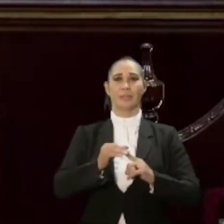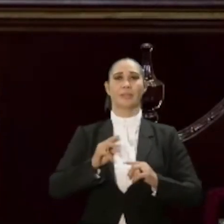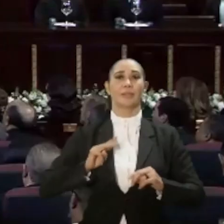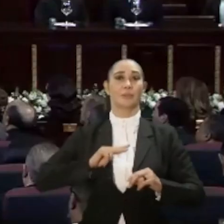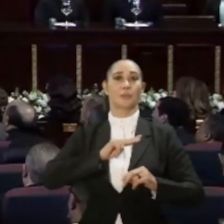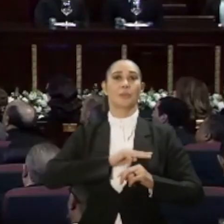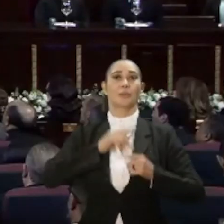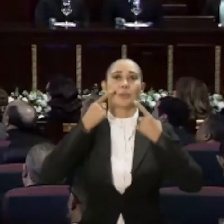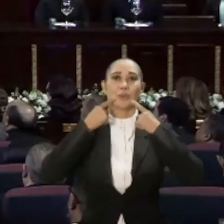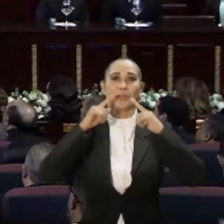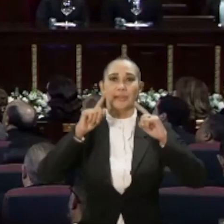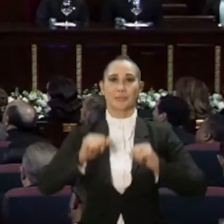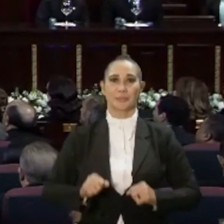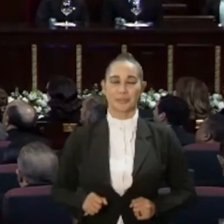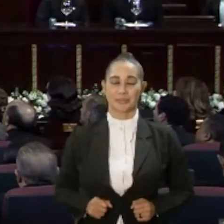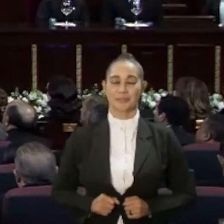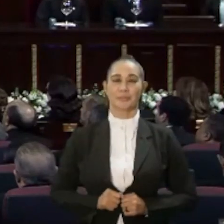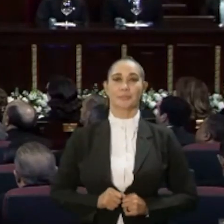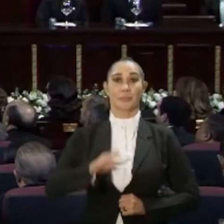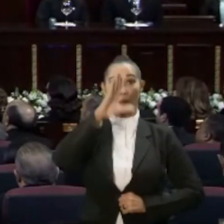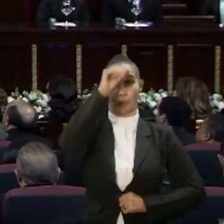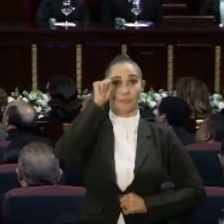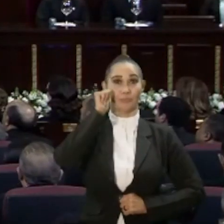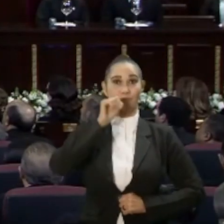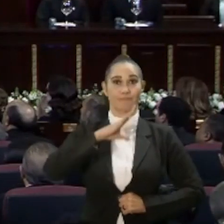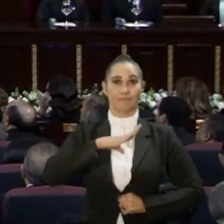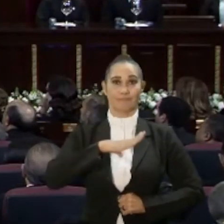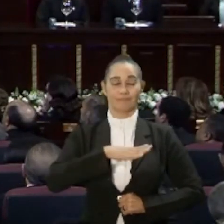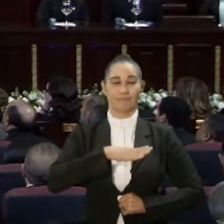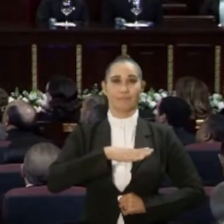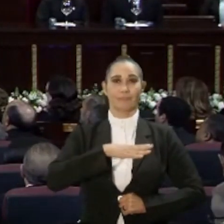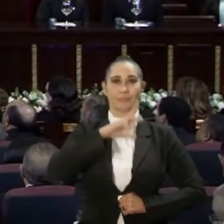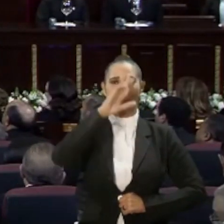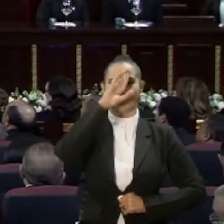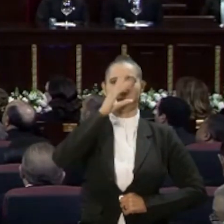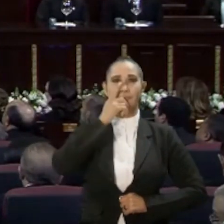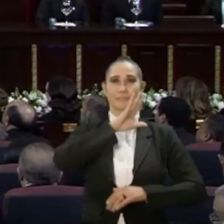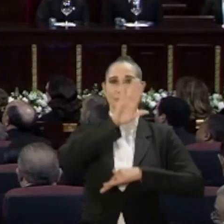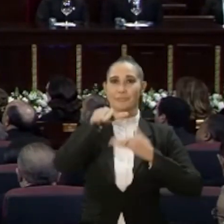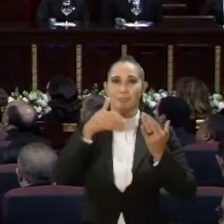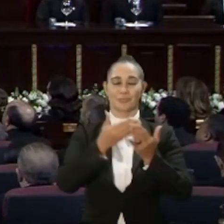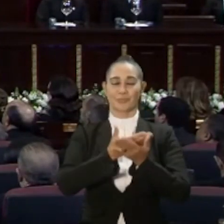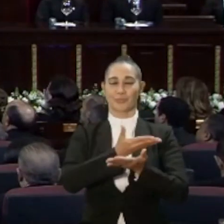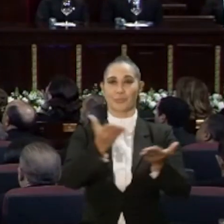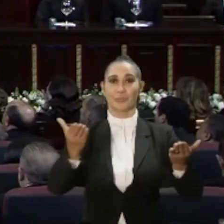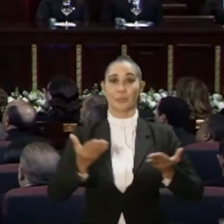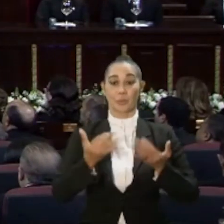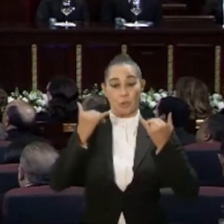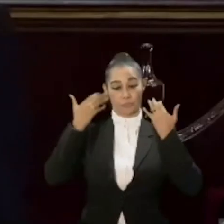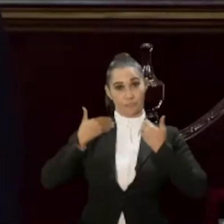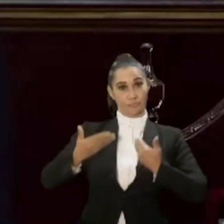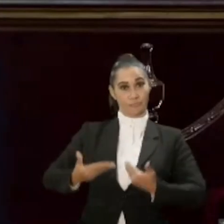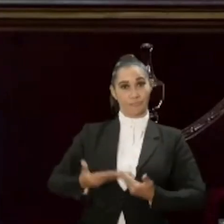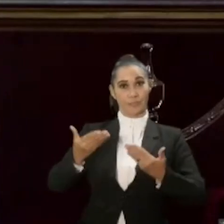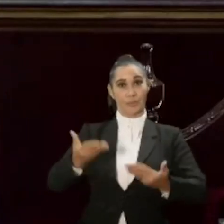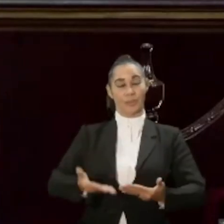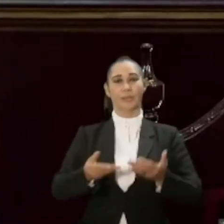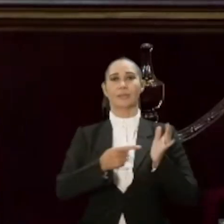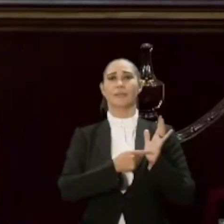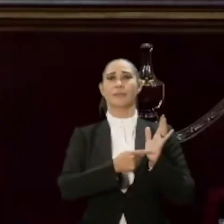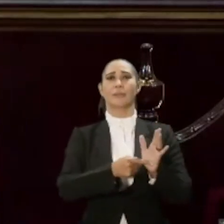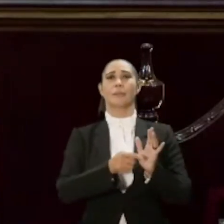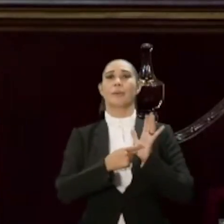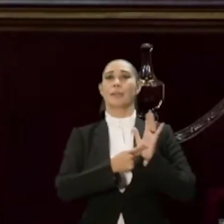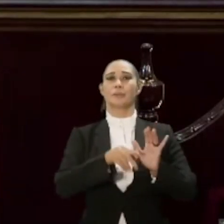miembros de la prensa. Señoras y señores, pueblo dominicano, comparezco ante esta Asamblea Nacional